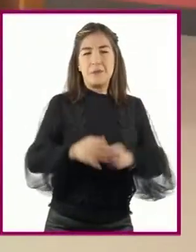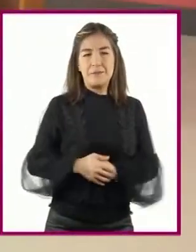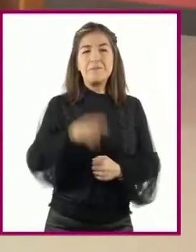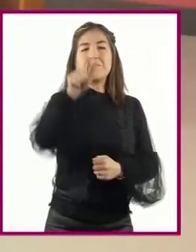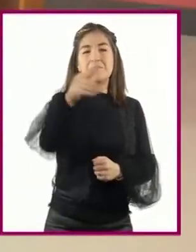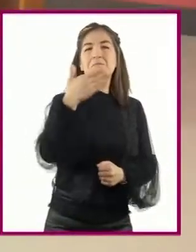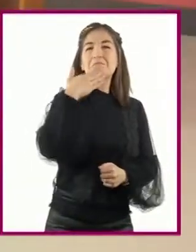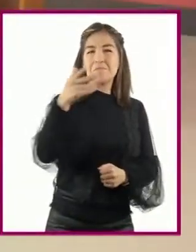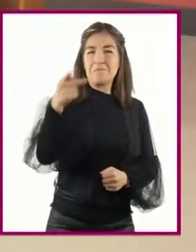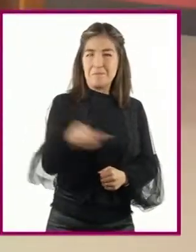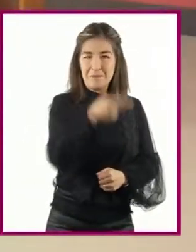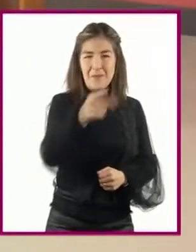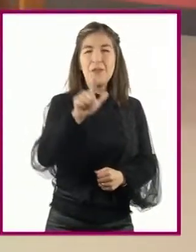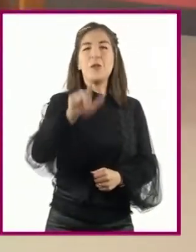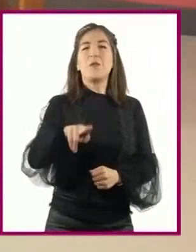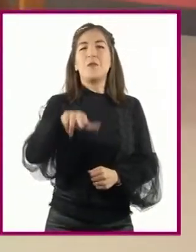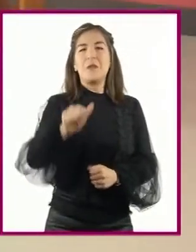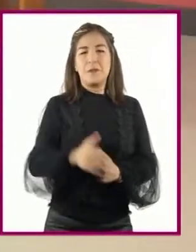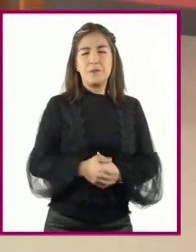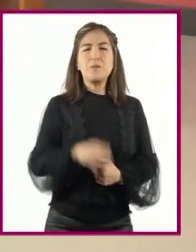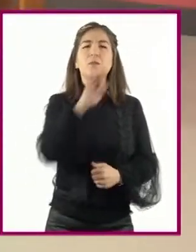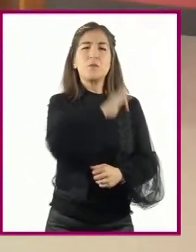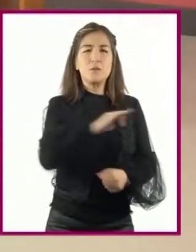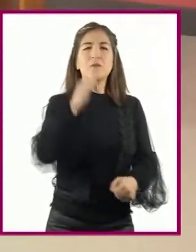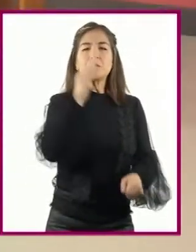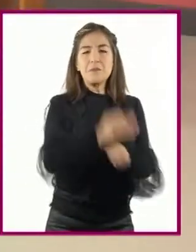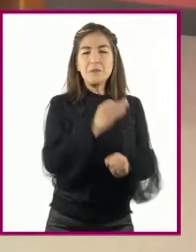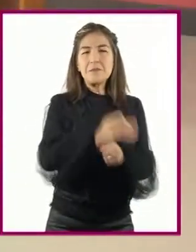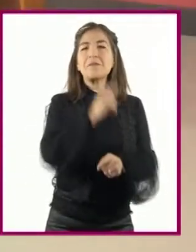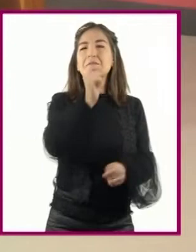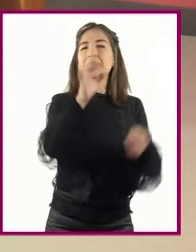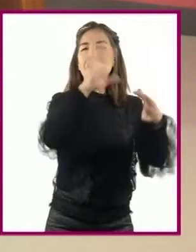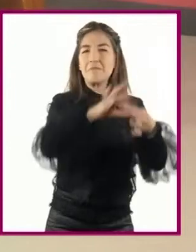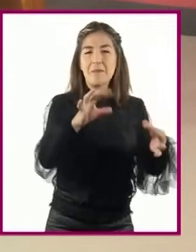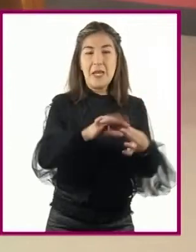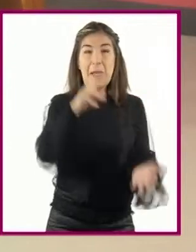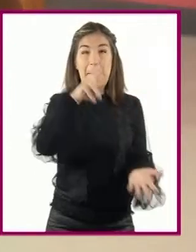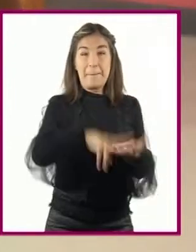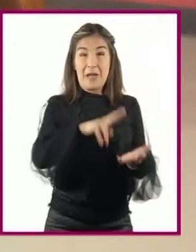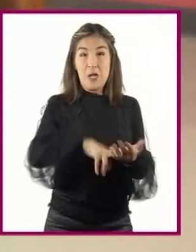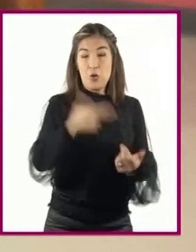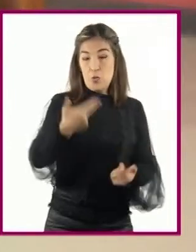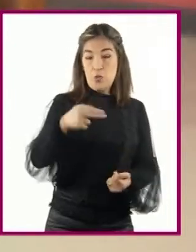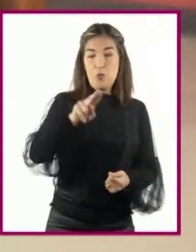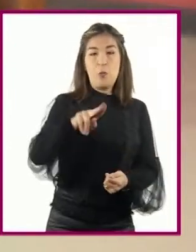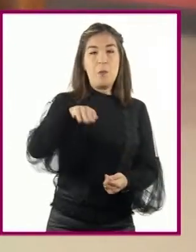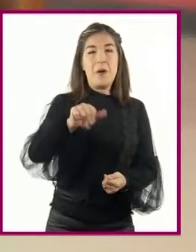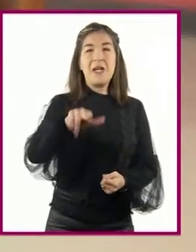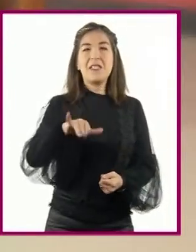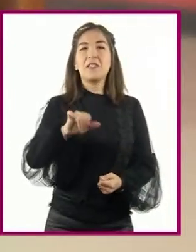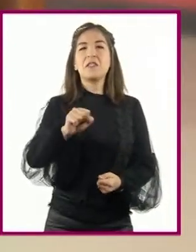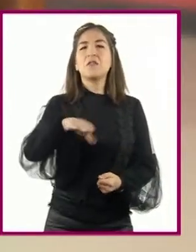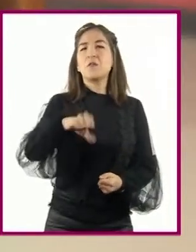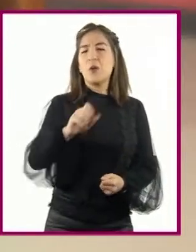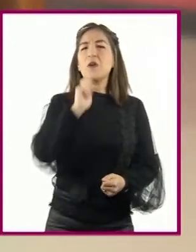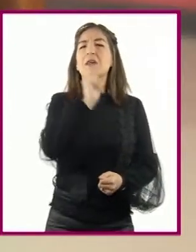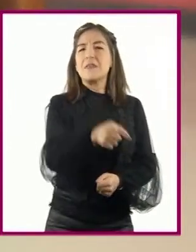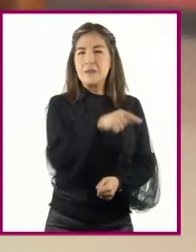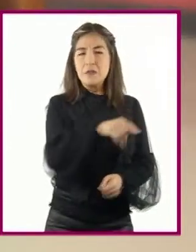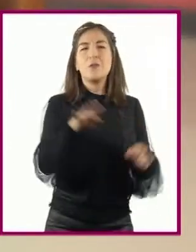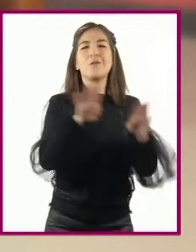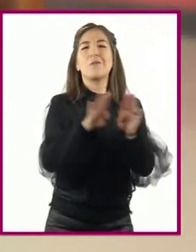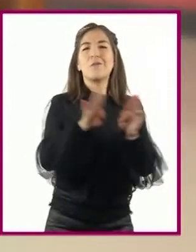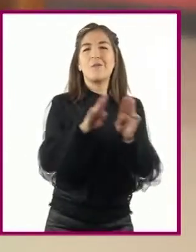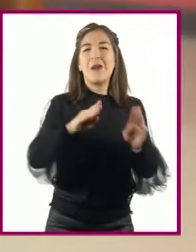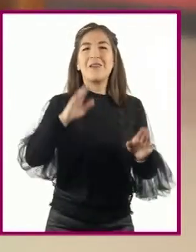Excelente participación, Luna. Podríamos empezar por mencionar el valor del humanismo, que tenía como virtudes la